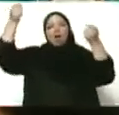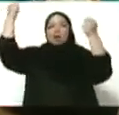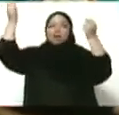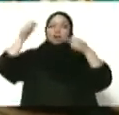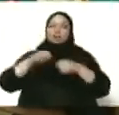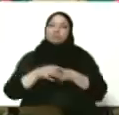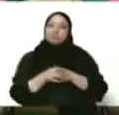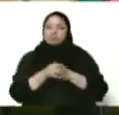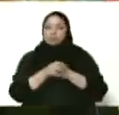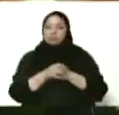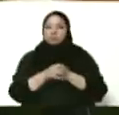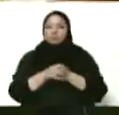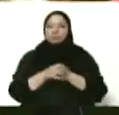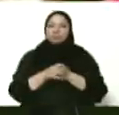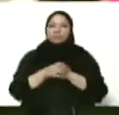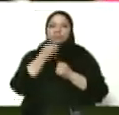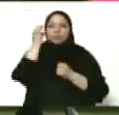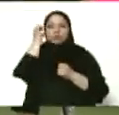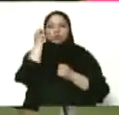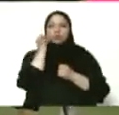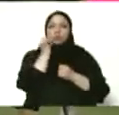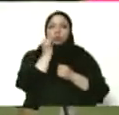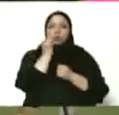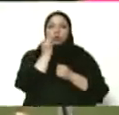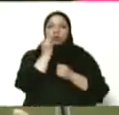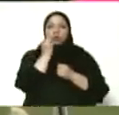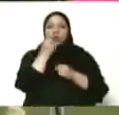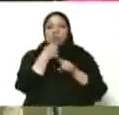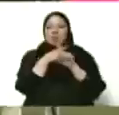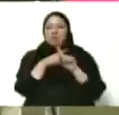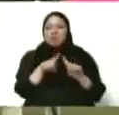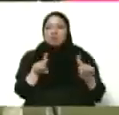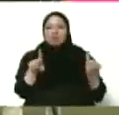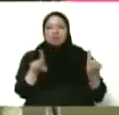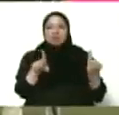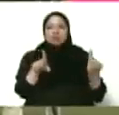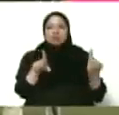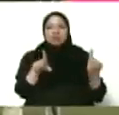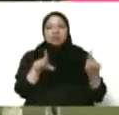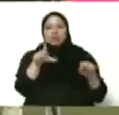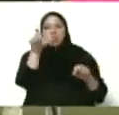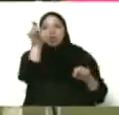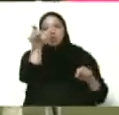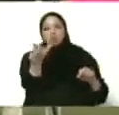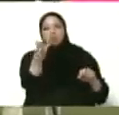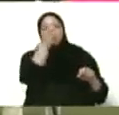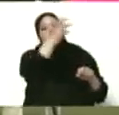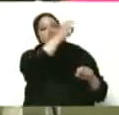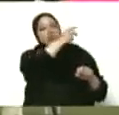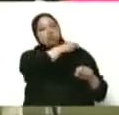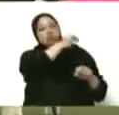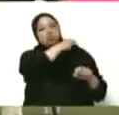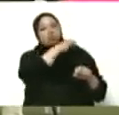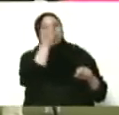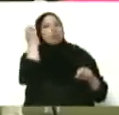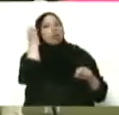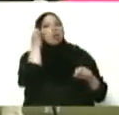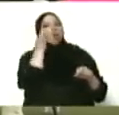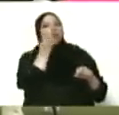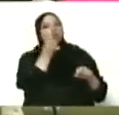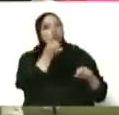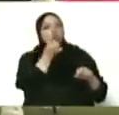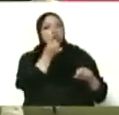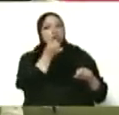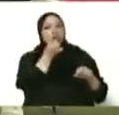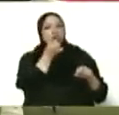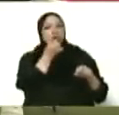Pureza superior. Sucre lo cuando entrega la presidencia